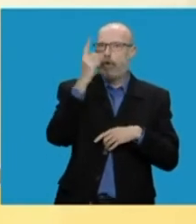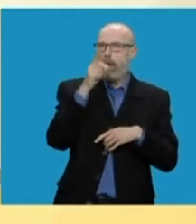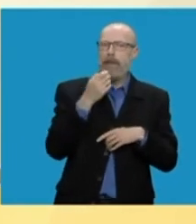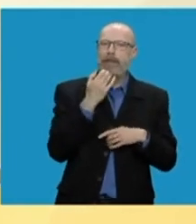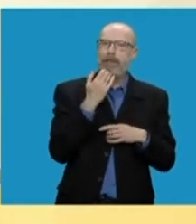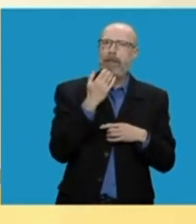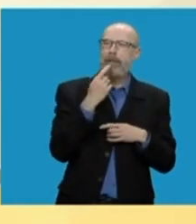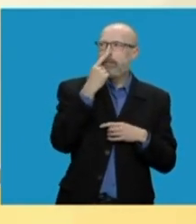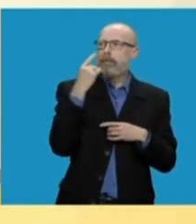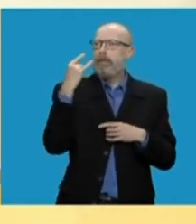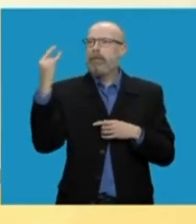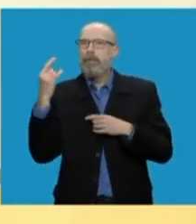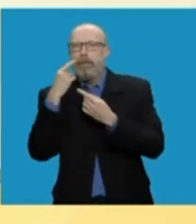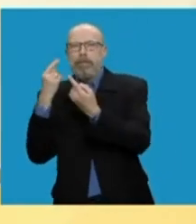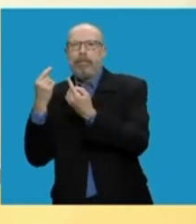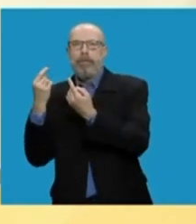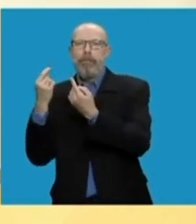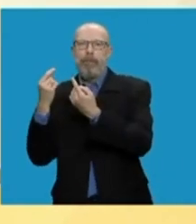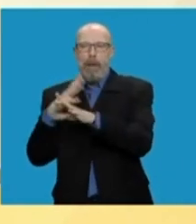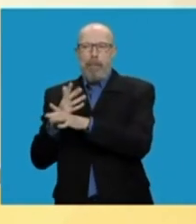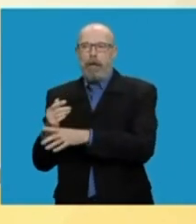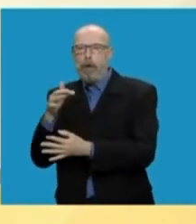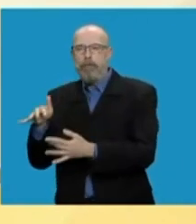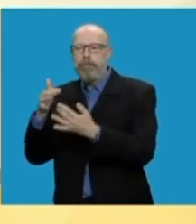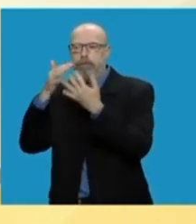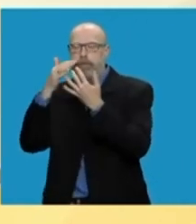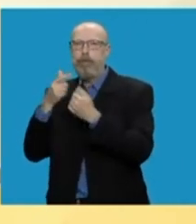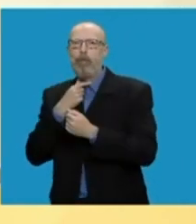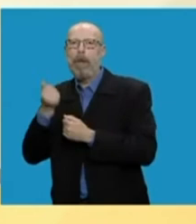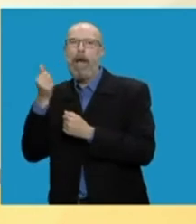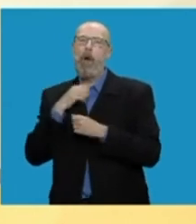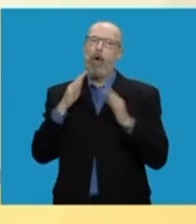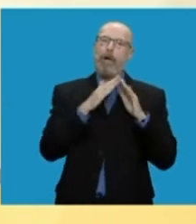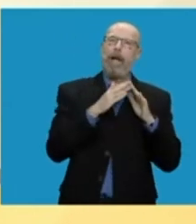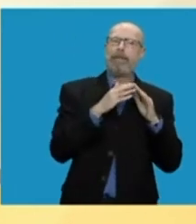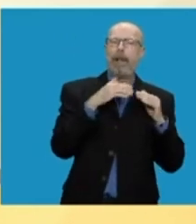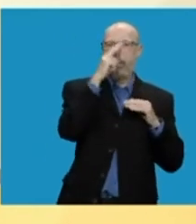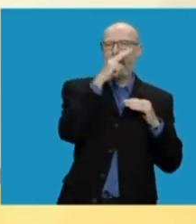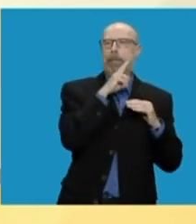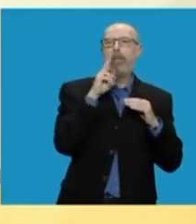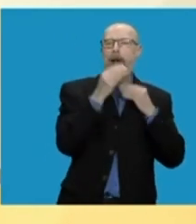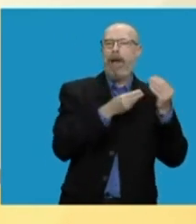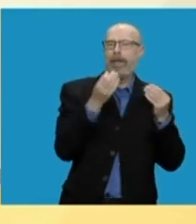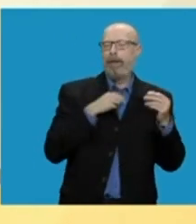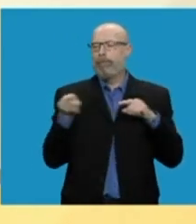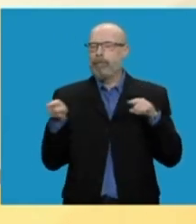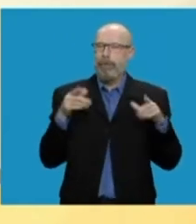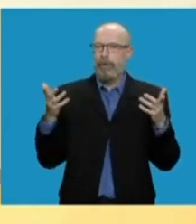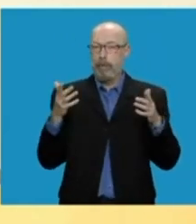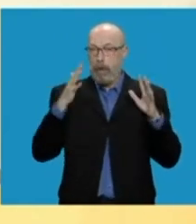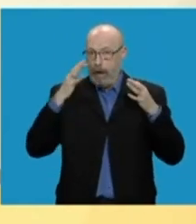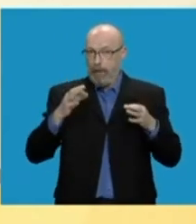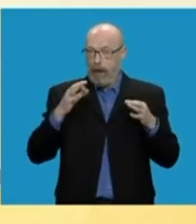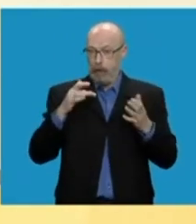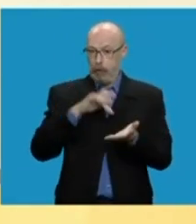sentirte alimentado por lo que subía del patio, ¿no? Bueno, pero lo cierto es que cuando a